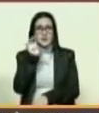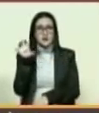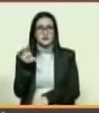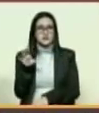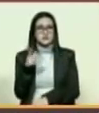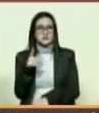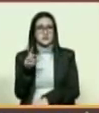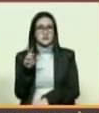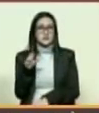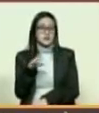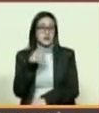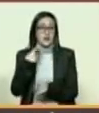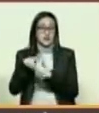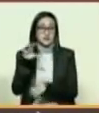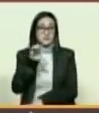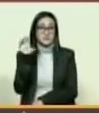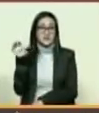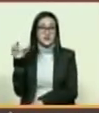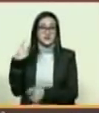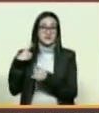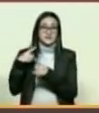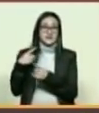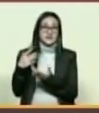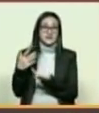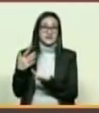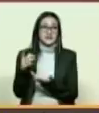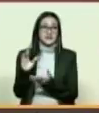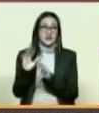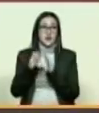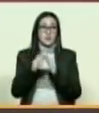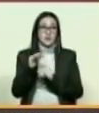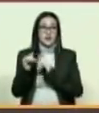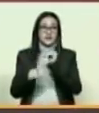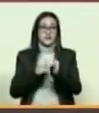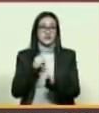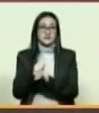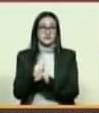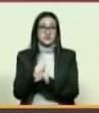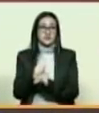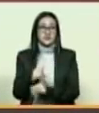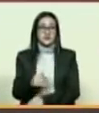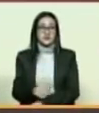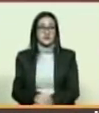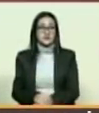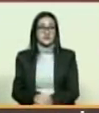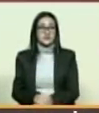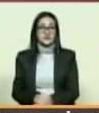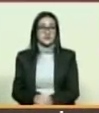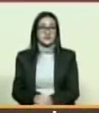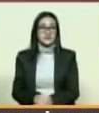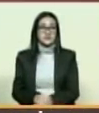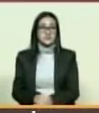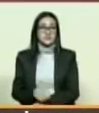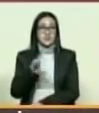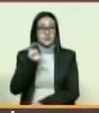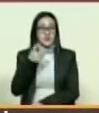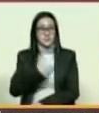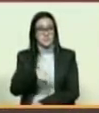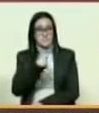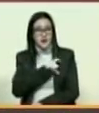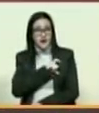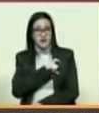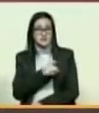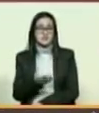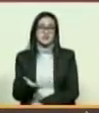de Marte o de Júpiter, porque no son de la comunidad internacional de la que hablan los medios de comunicación, como el País de España